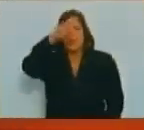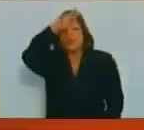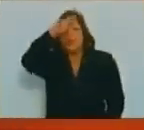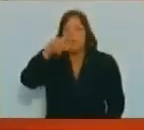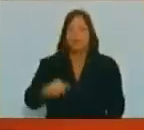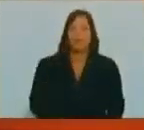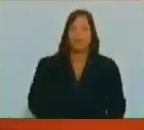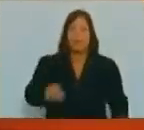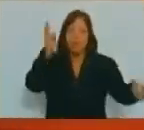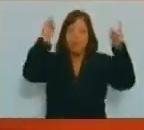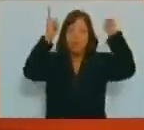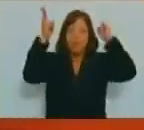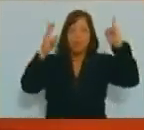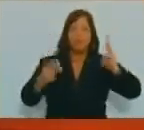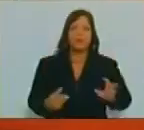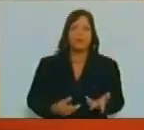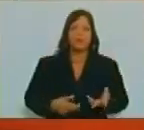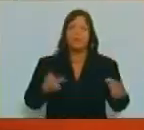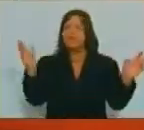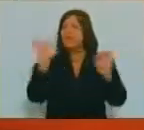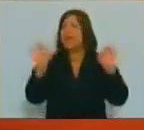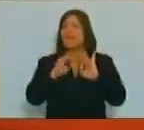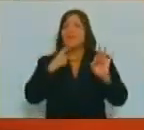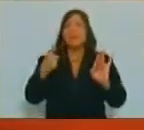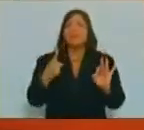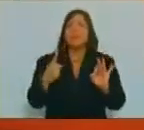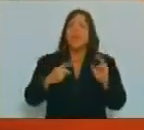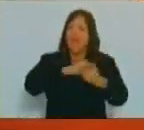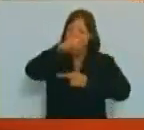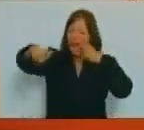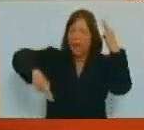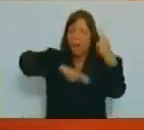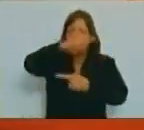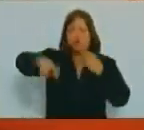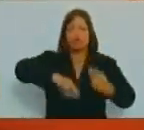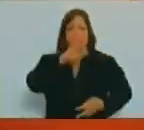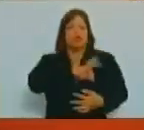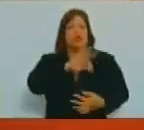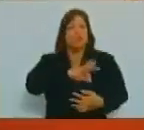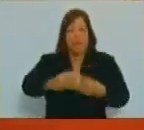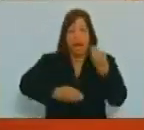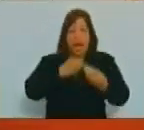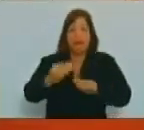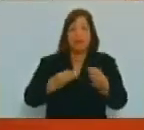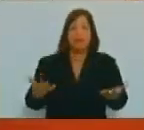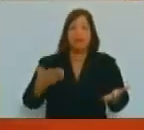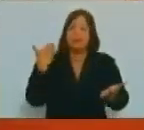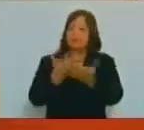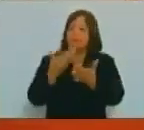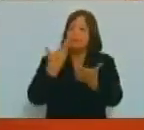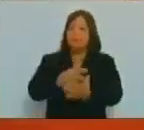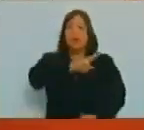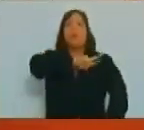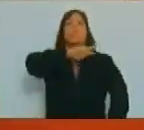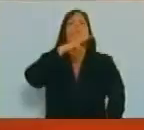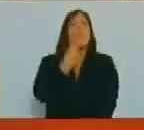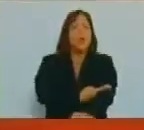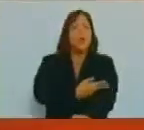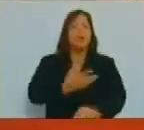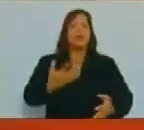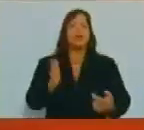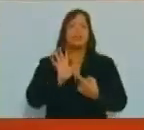imbécil nadie puede desconocer lo quien va a desconocer algo tan contundente que es como